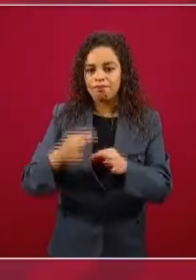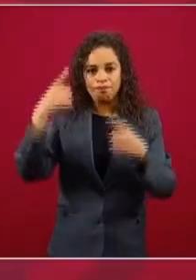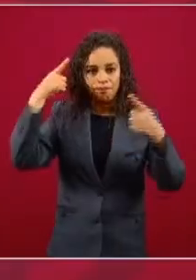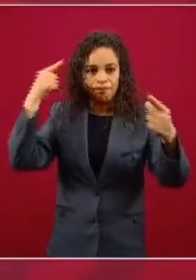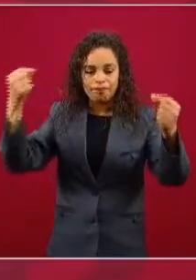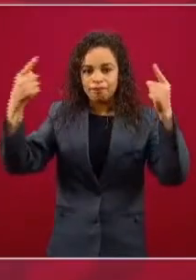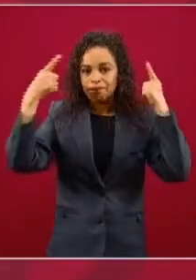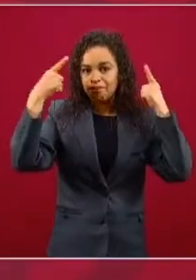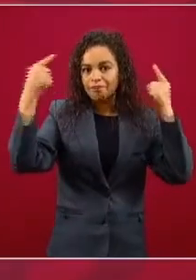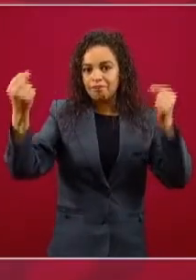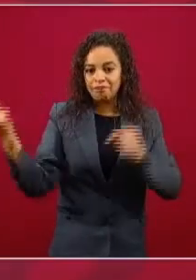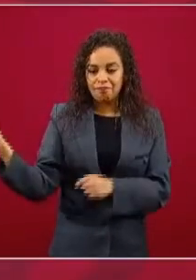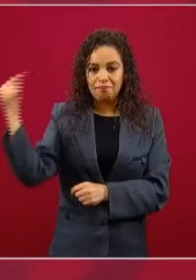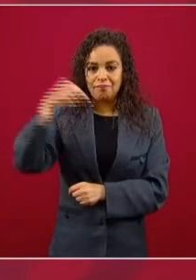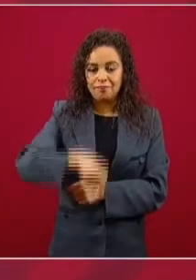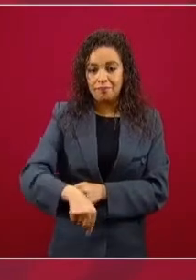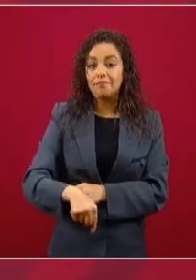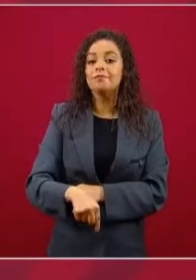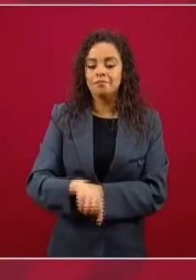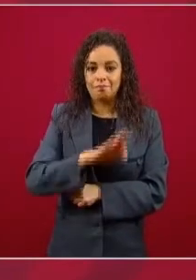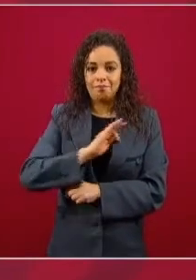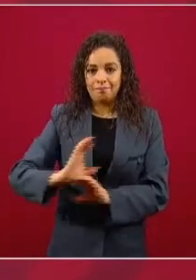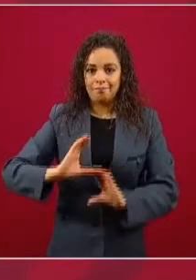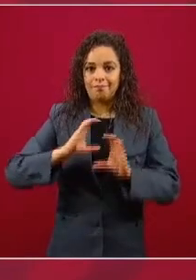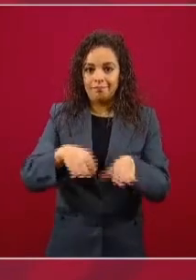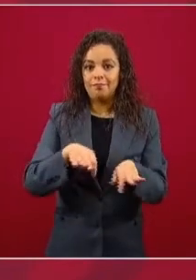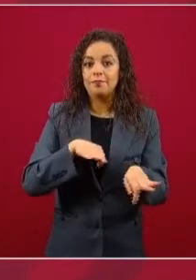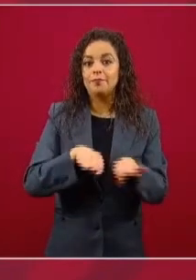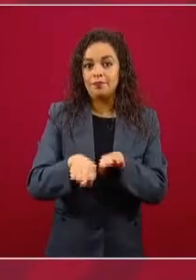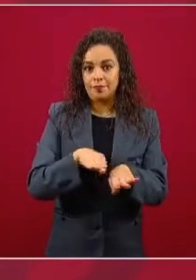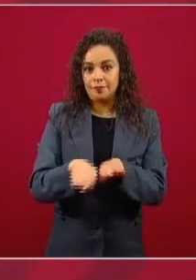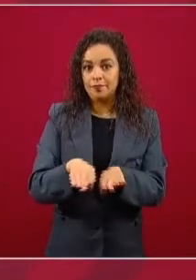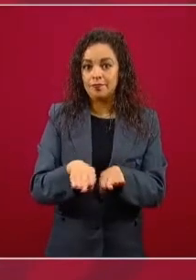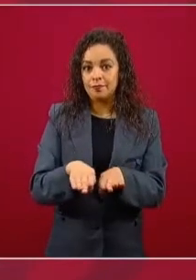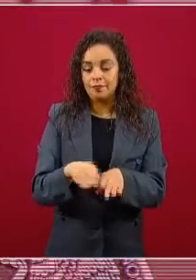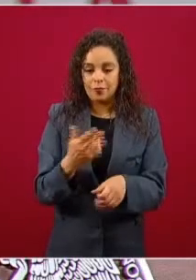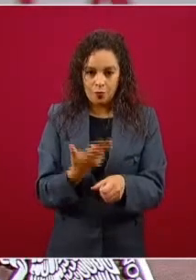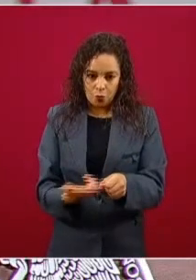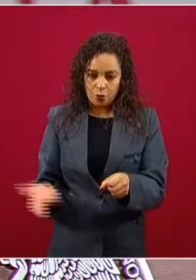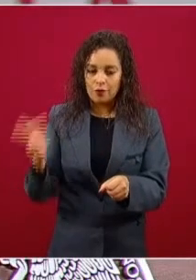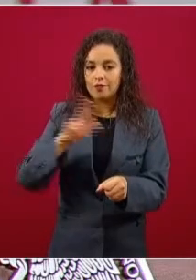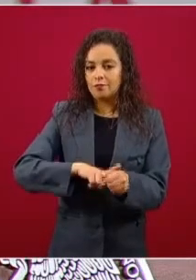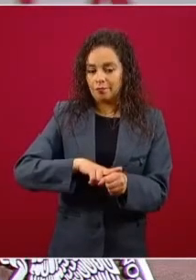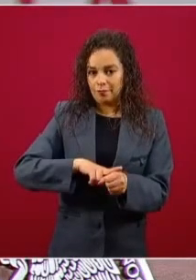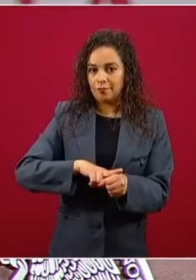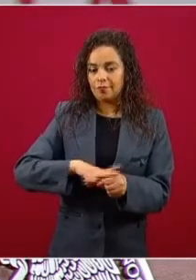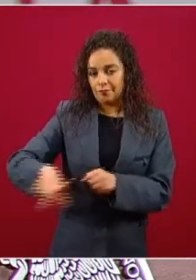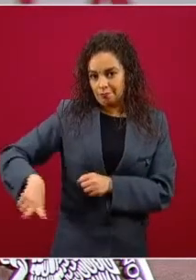a trabajar en hospitales públicos